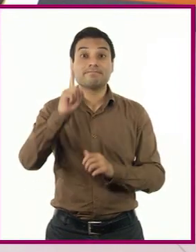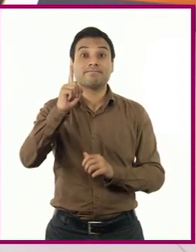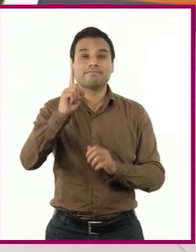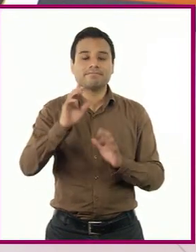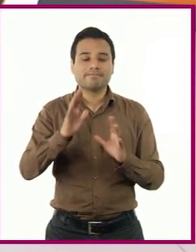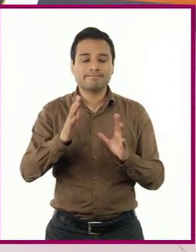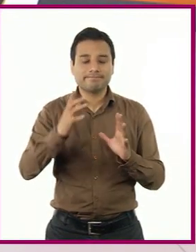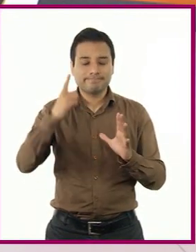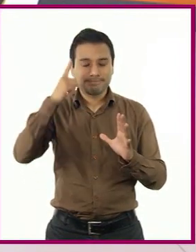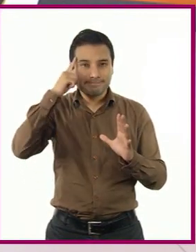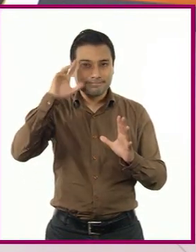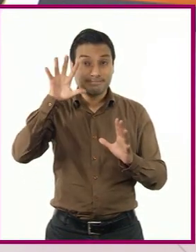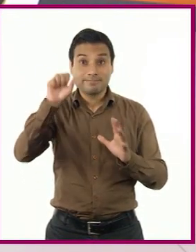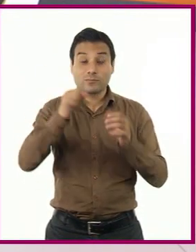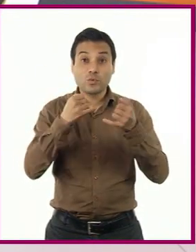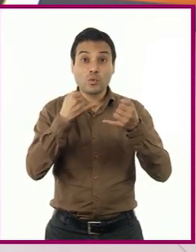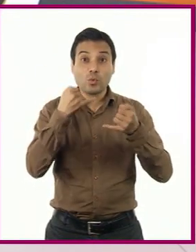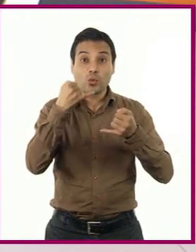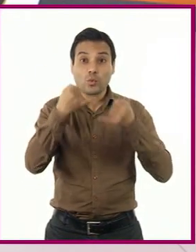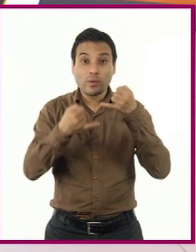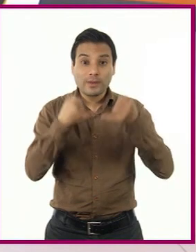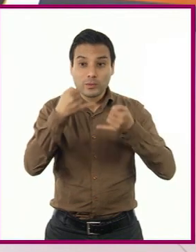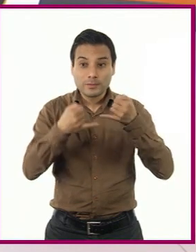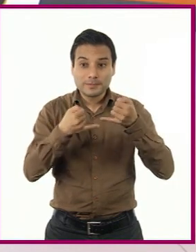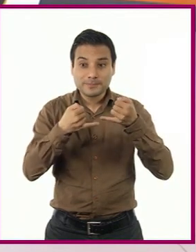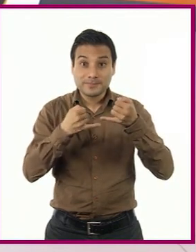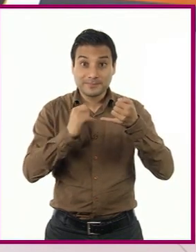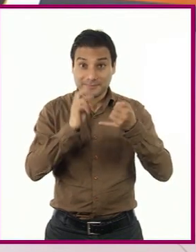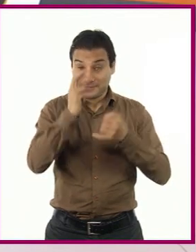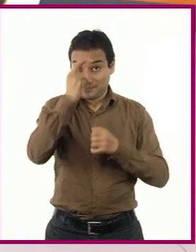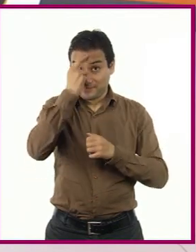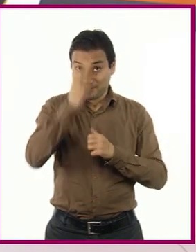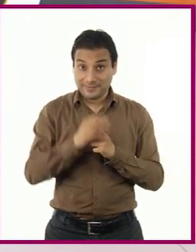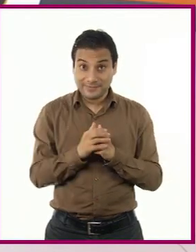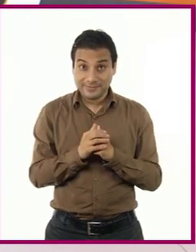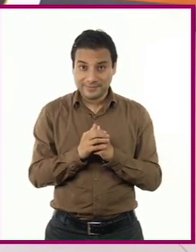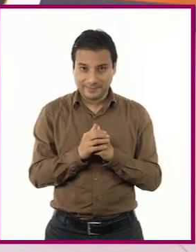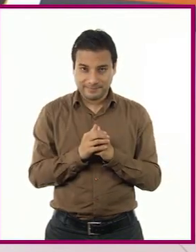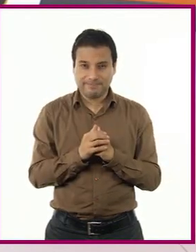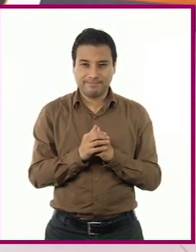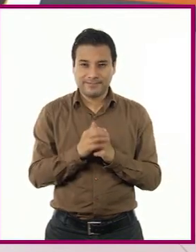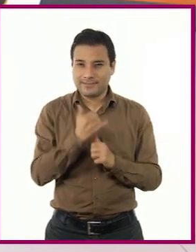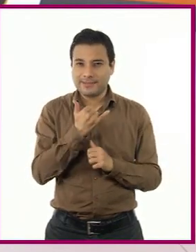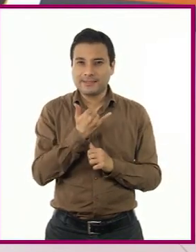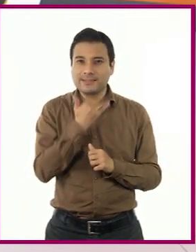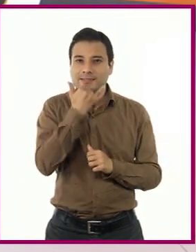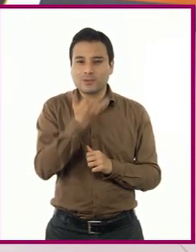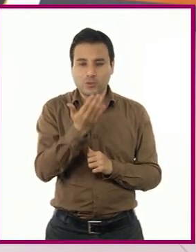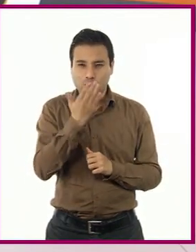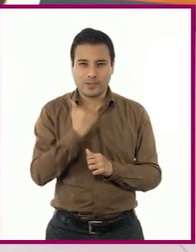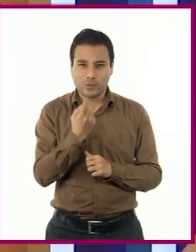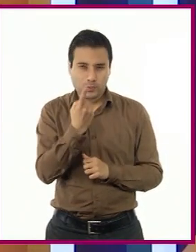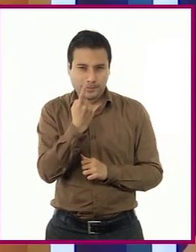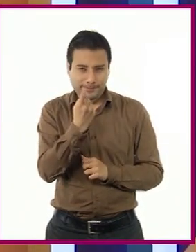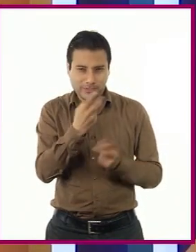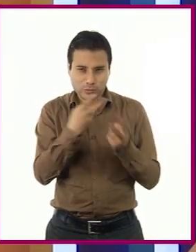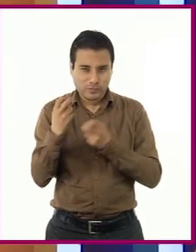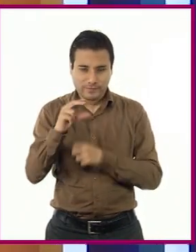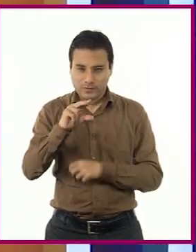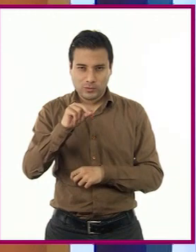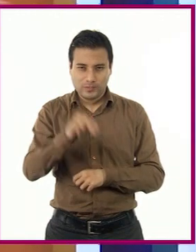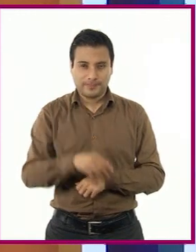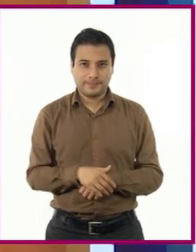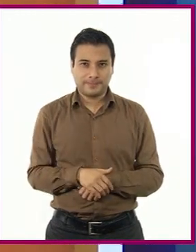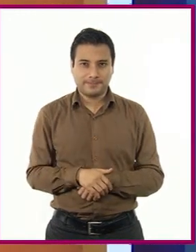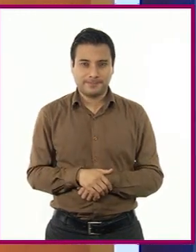Casi olvido nuestro juego inicial. Como se habrán dado cuenta, no hay error y tampoco se robaron un peso,